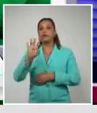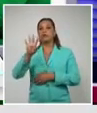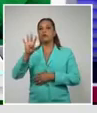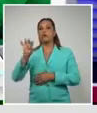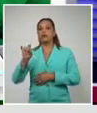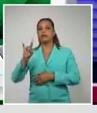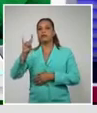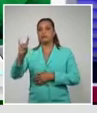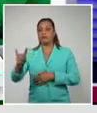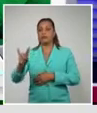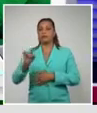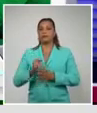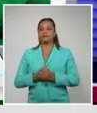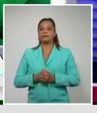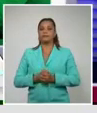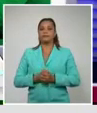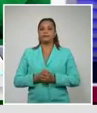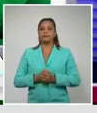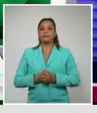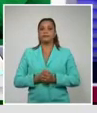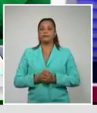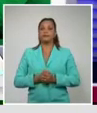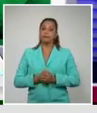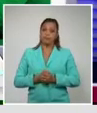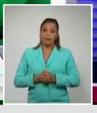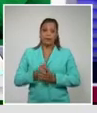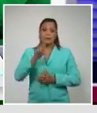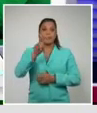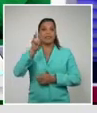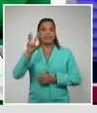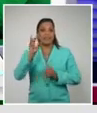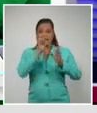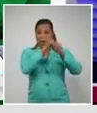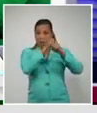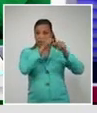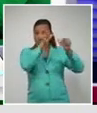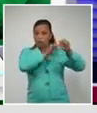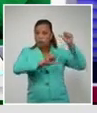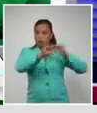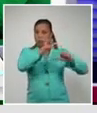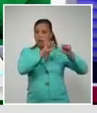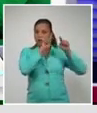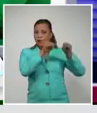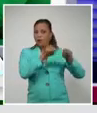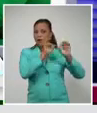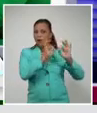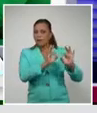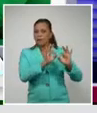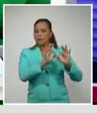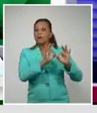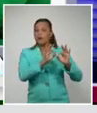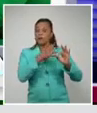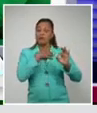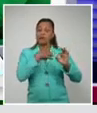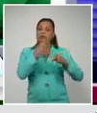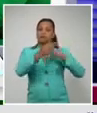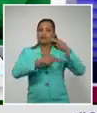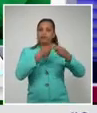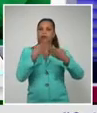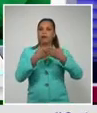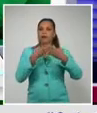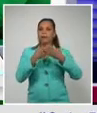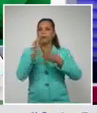20.749 en los 23 laboratorios de biología molecular con que cuenta nuestro